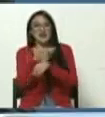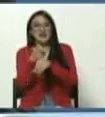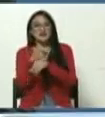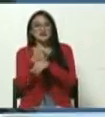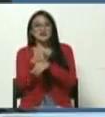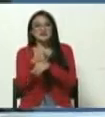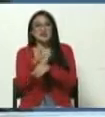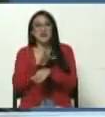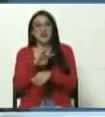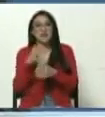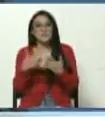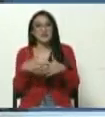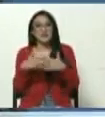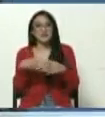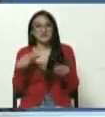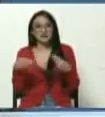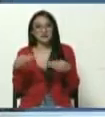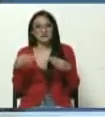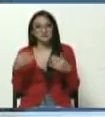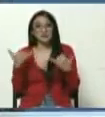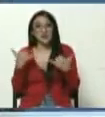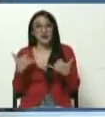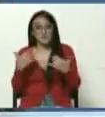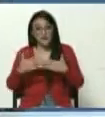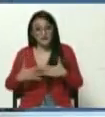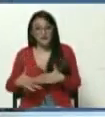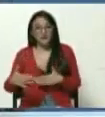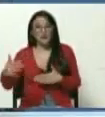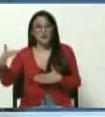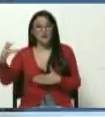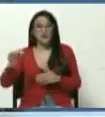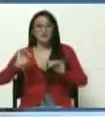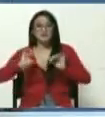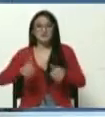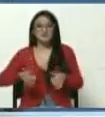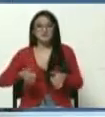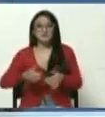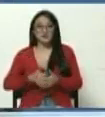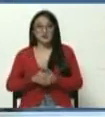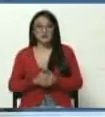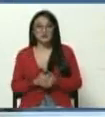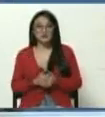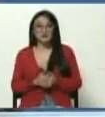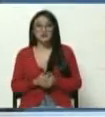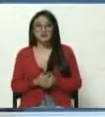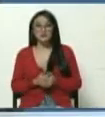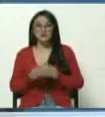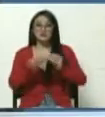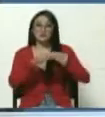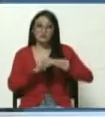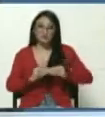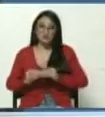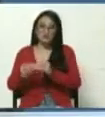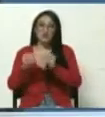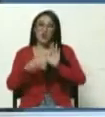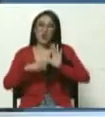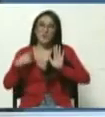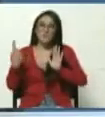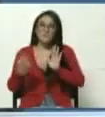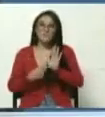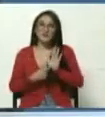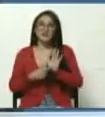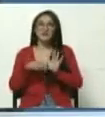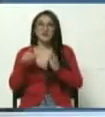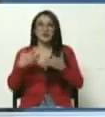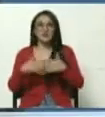de monómeros. Y a partir de este minuto hemos iniciado la recuperación total